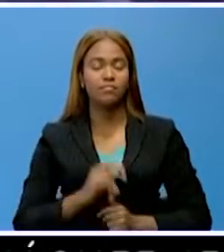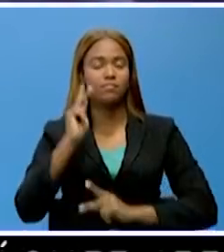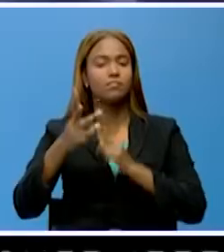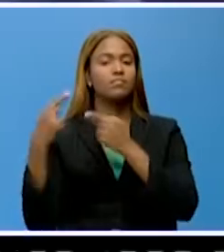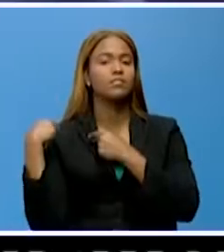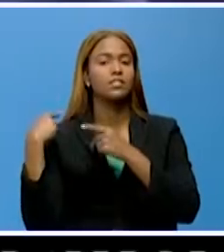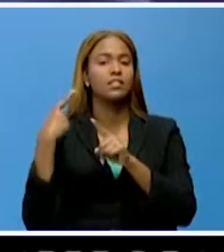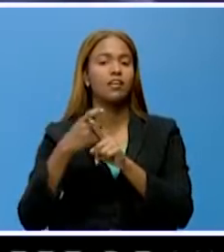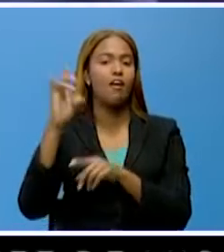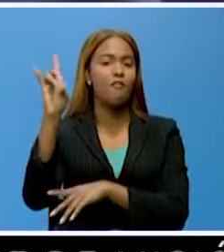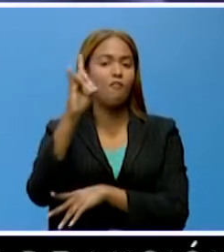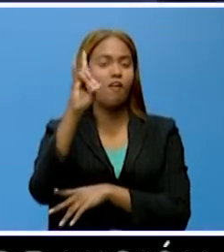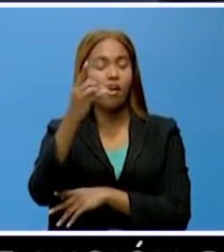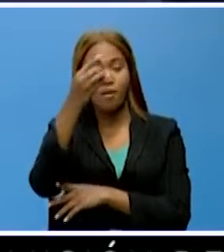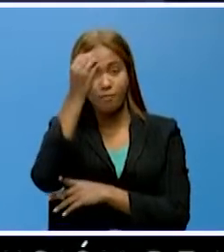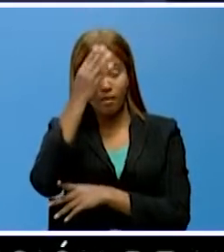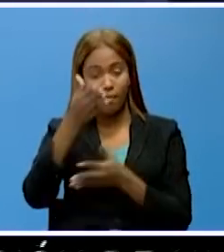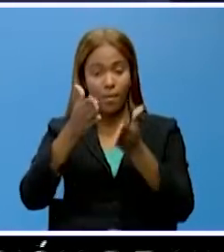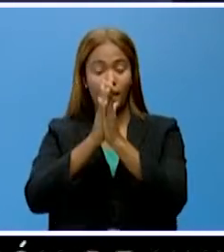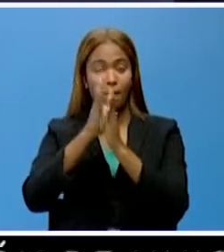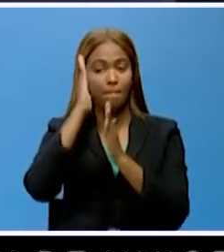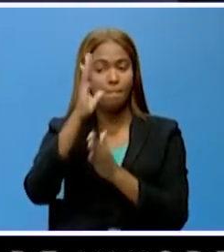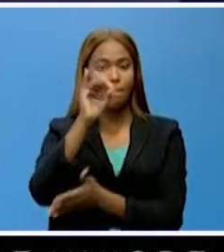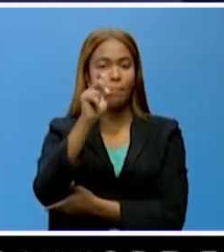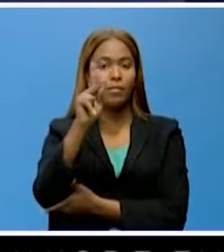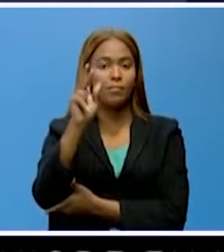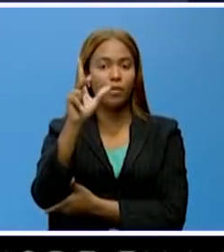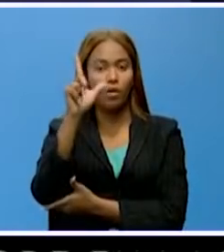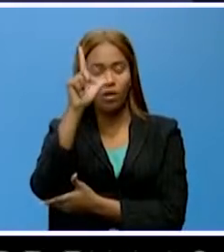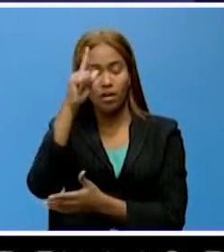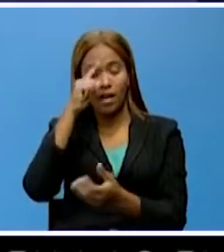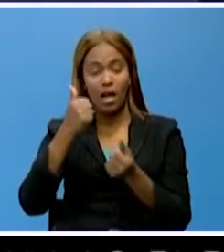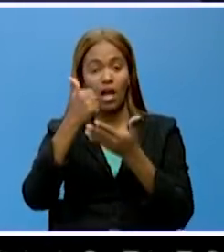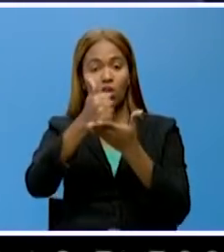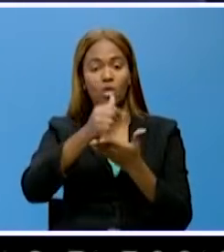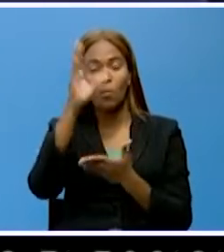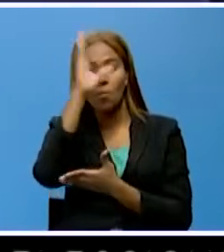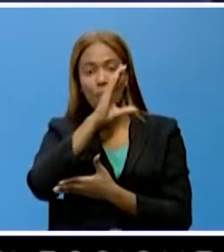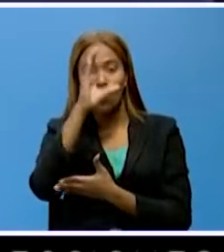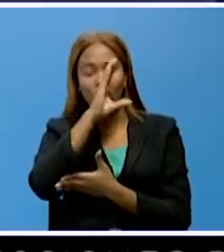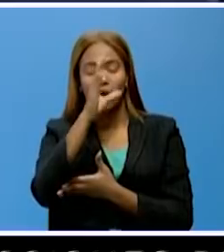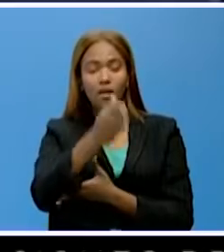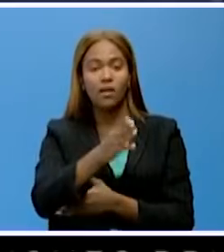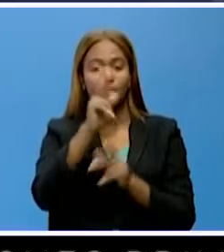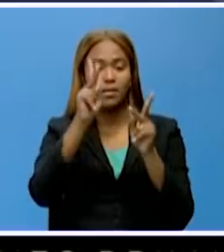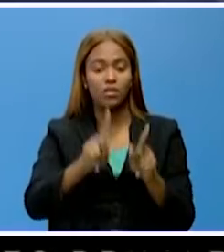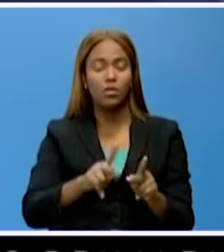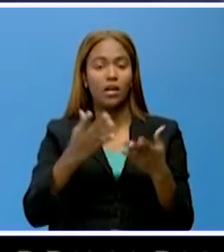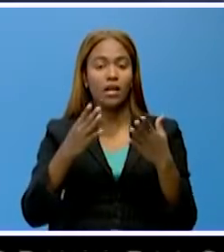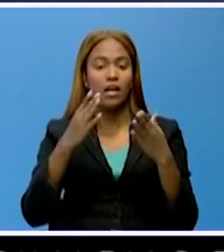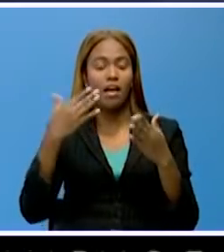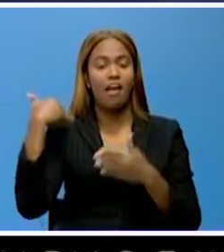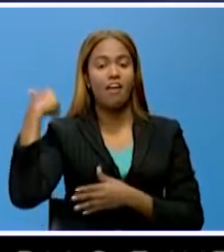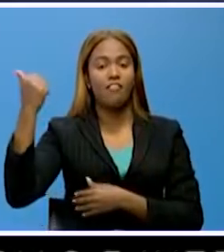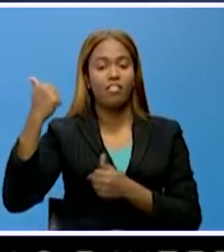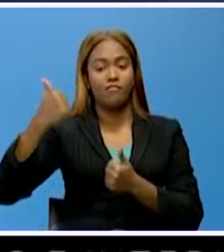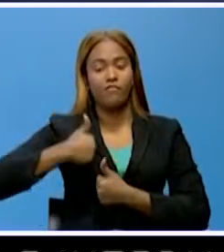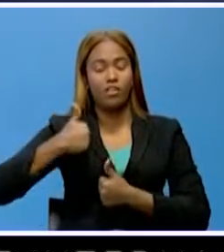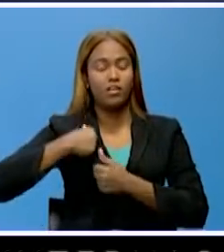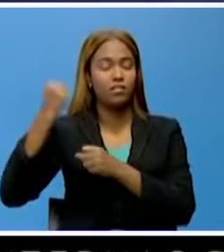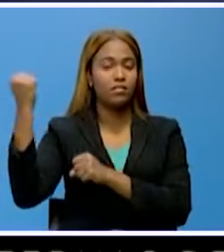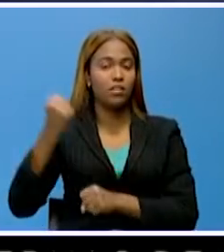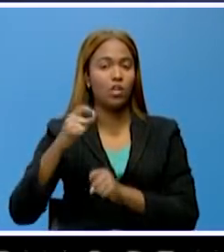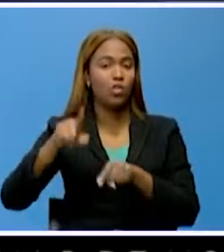autoridades de Bolivia informaron que solicitarán a la Interpol ayuda para localizar a Sergio Orellana, quien se desempeñó como jefe de las Fuerzas